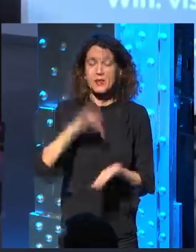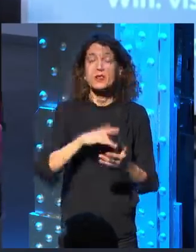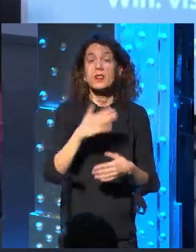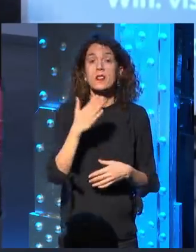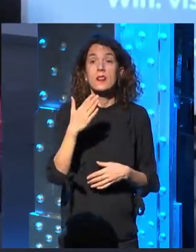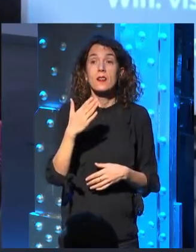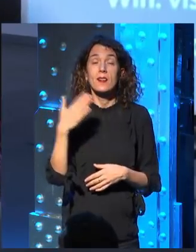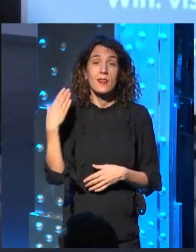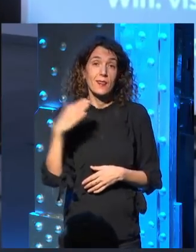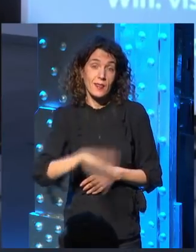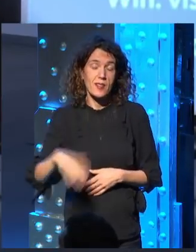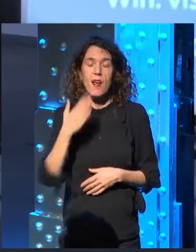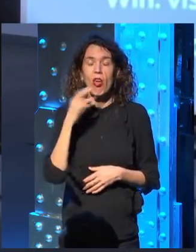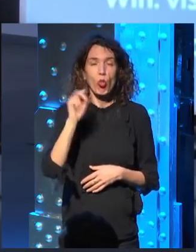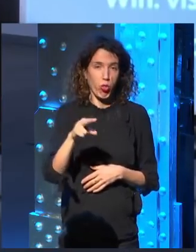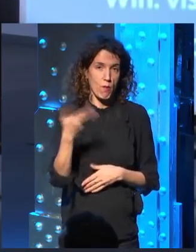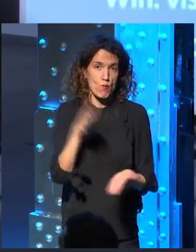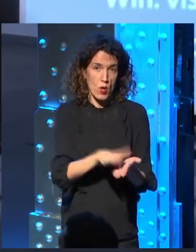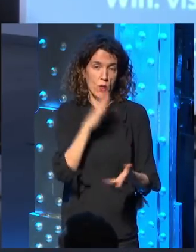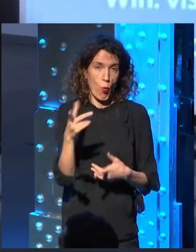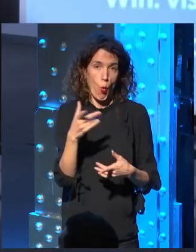Niña de 12 años muere de un coma etílico.